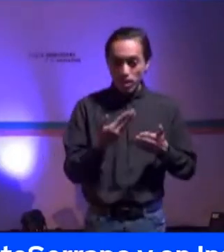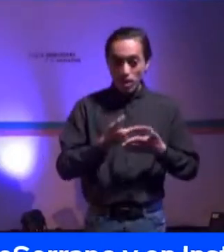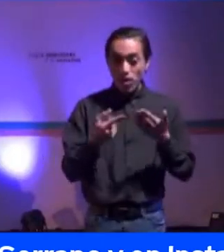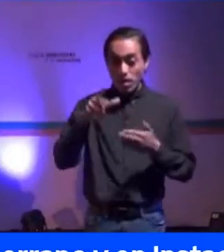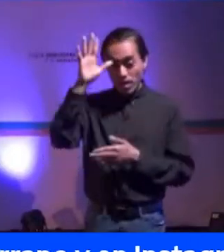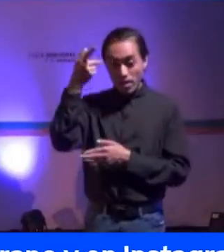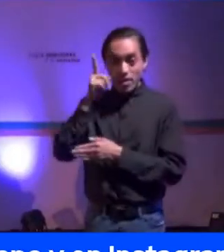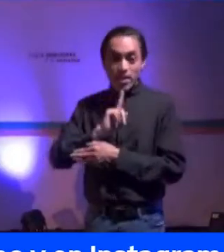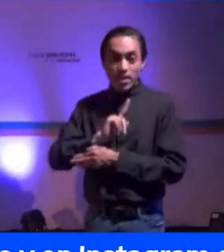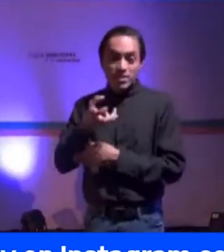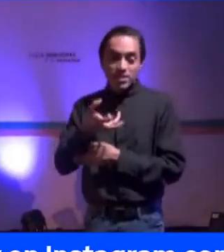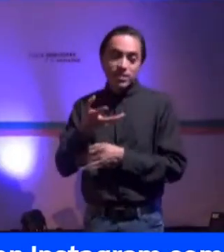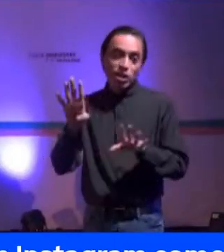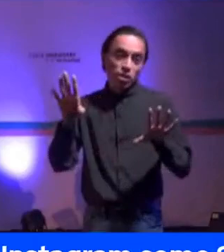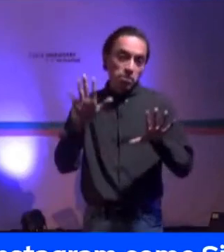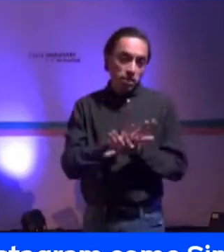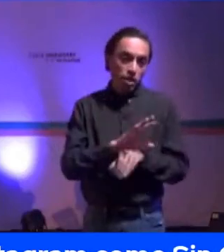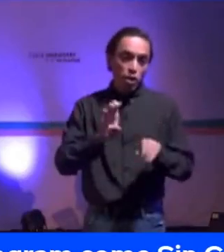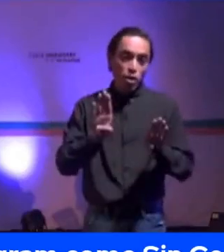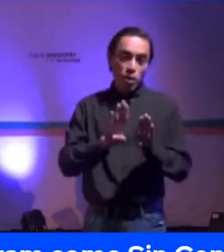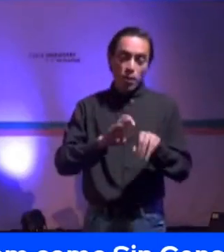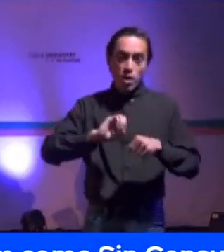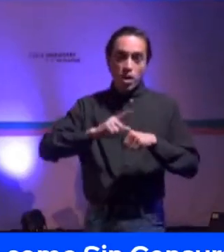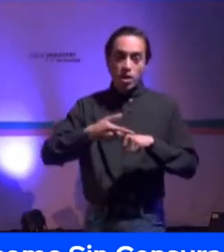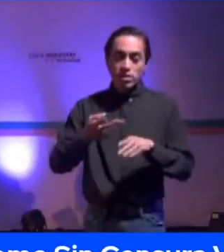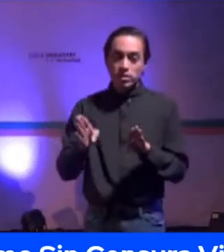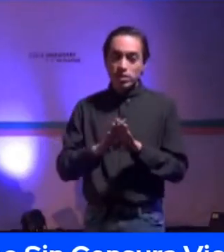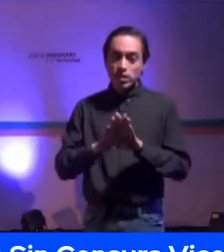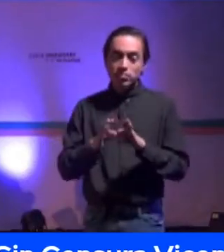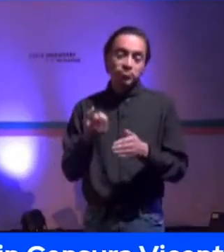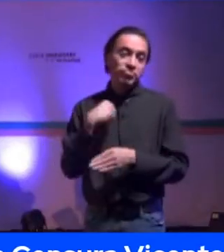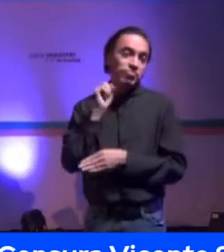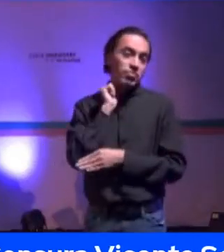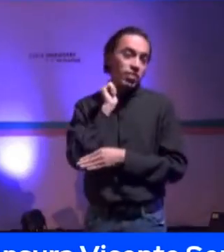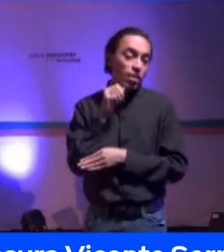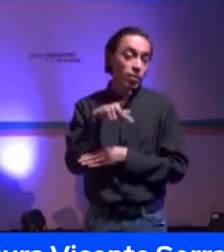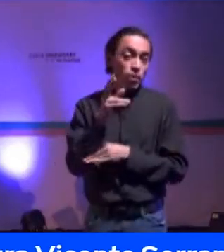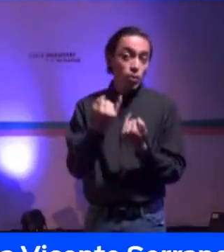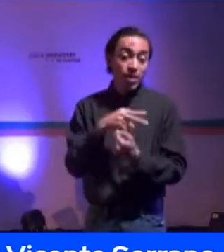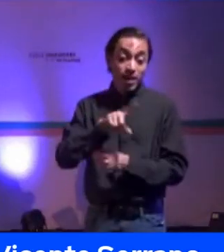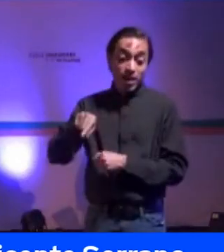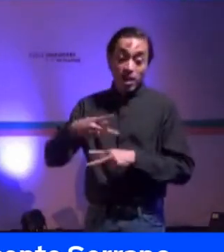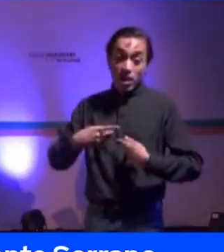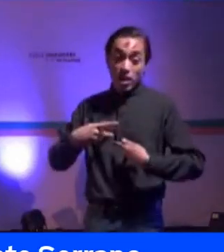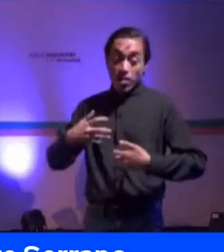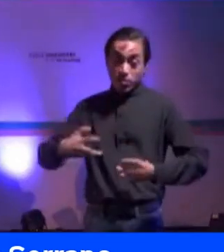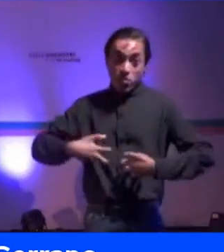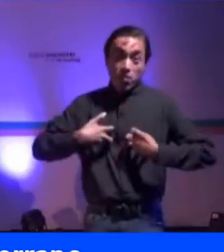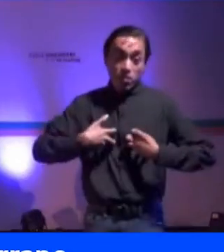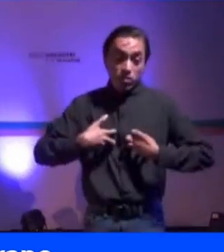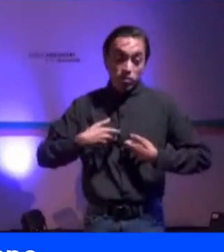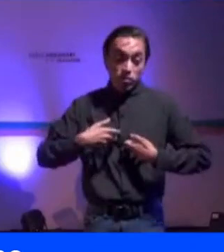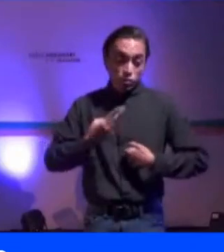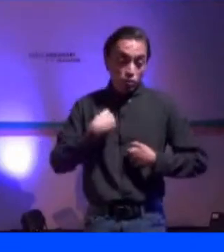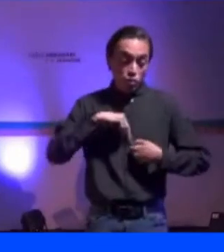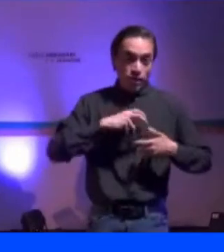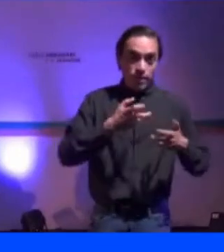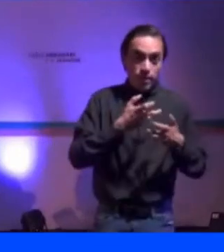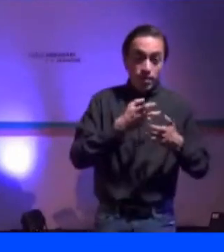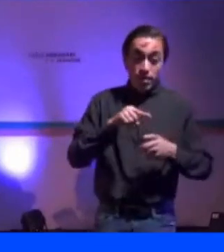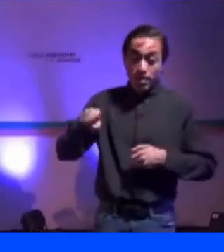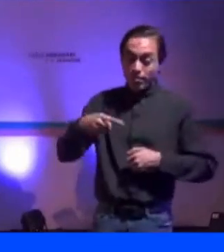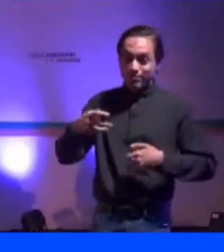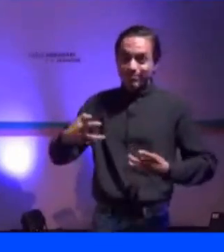pues ha convertido en un circo, en ocasiones, el Senado. Esos son los que están muy enojados con lo que estamos haciendo. Y que se enojen